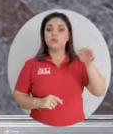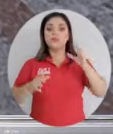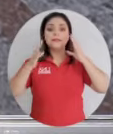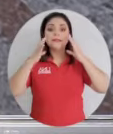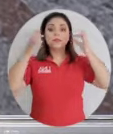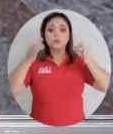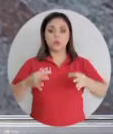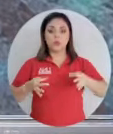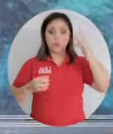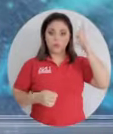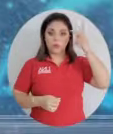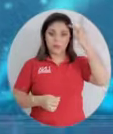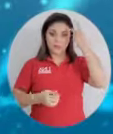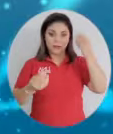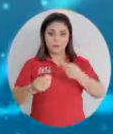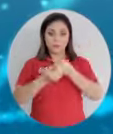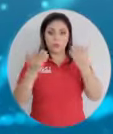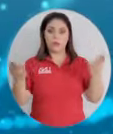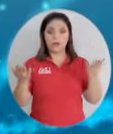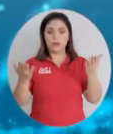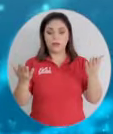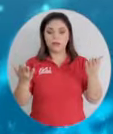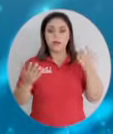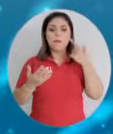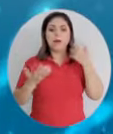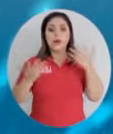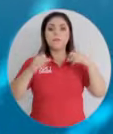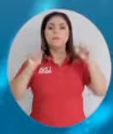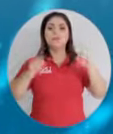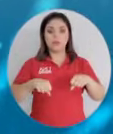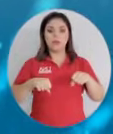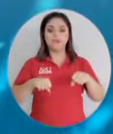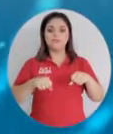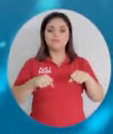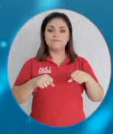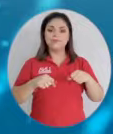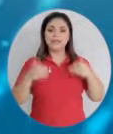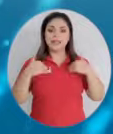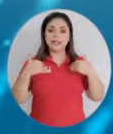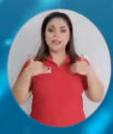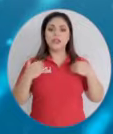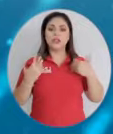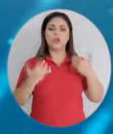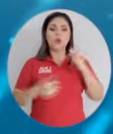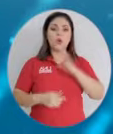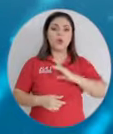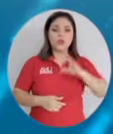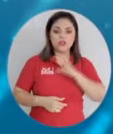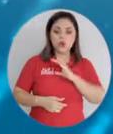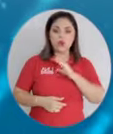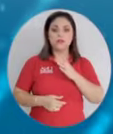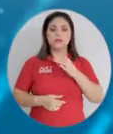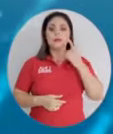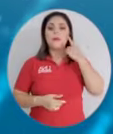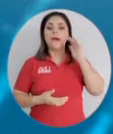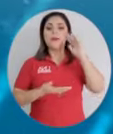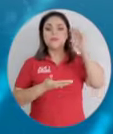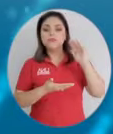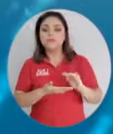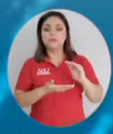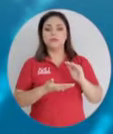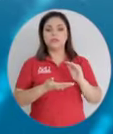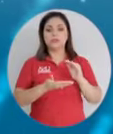decisiones de la política pública para poder generar condiciones de amortiguar alguna situación?